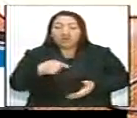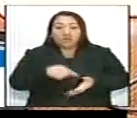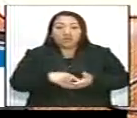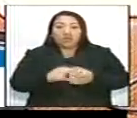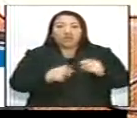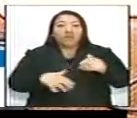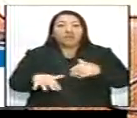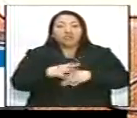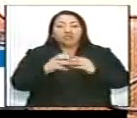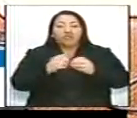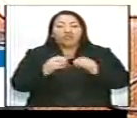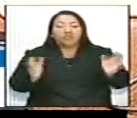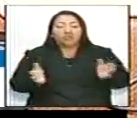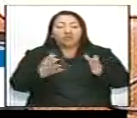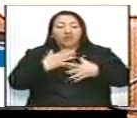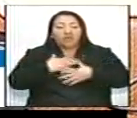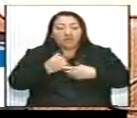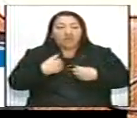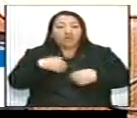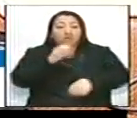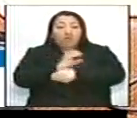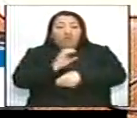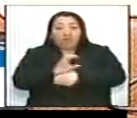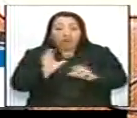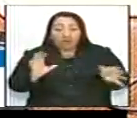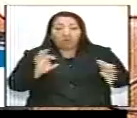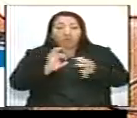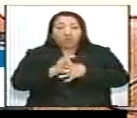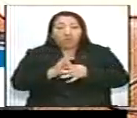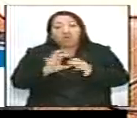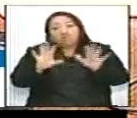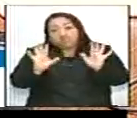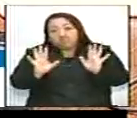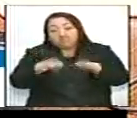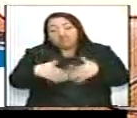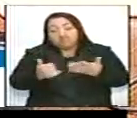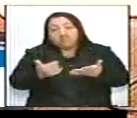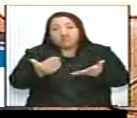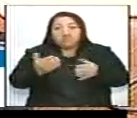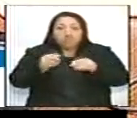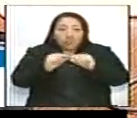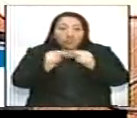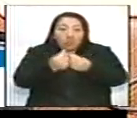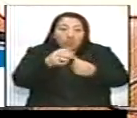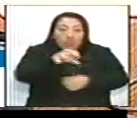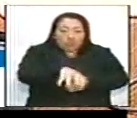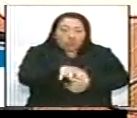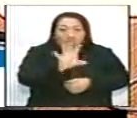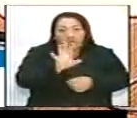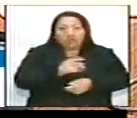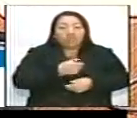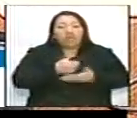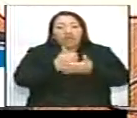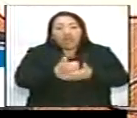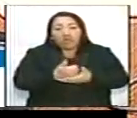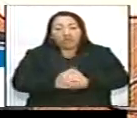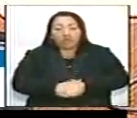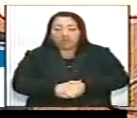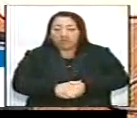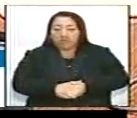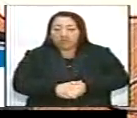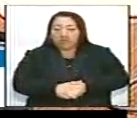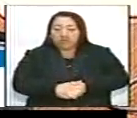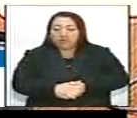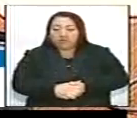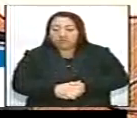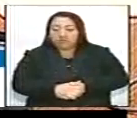los promotores de salud que hemos capacitado conjuntamente, por lo menos estén en un sector. Puede haber sectores vacíos, pero lo que no puede haber